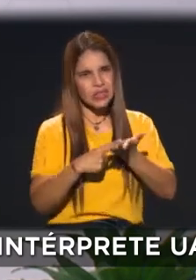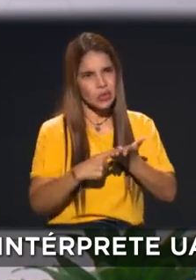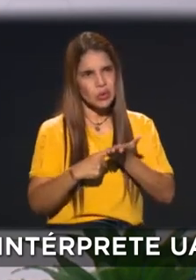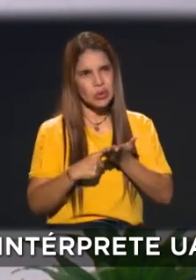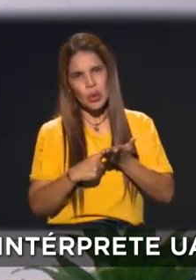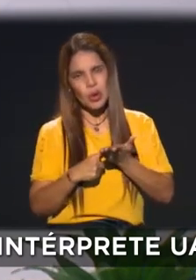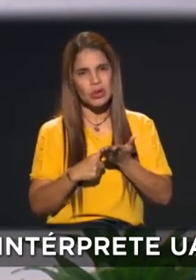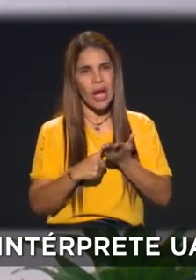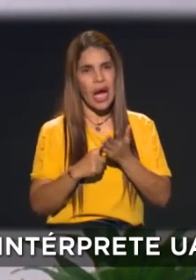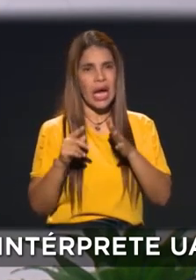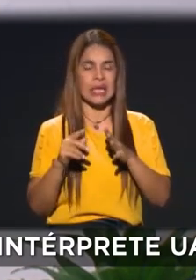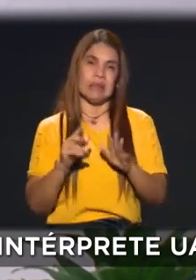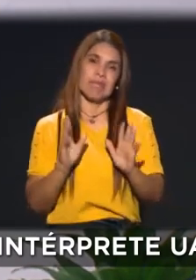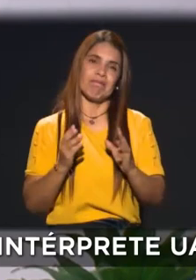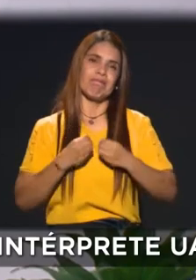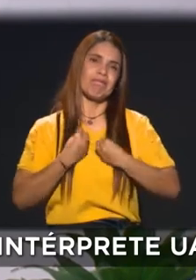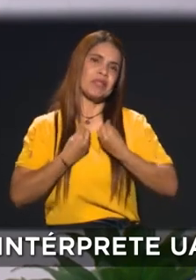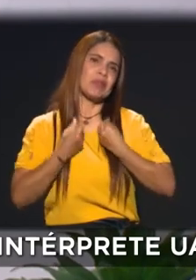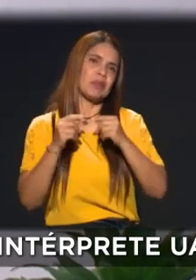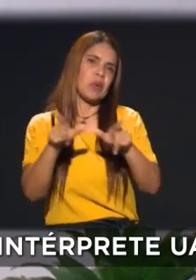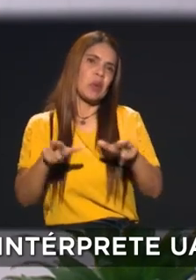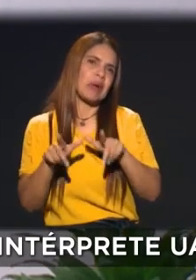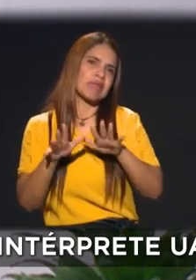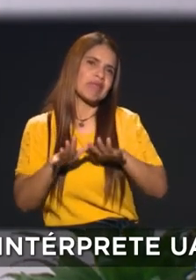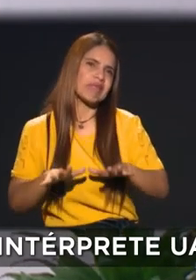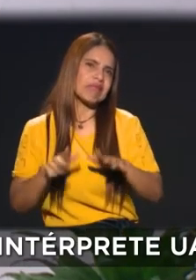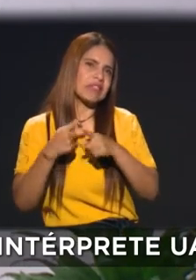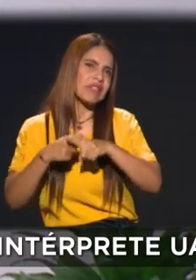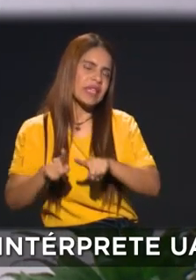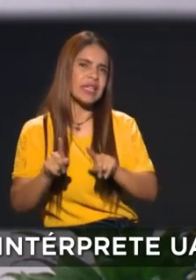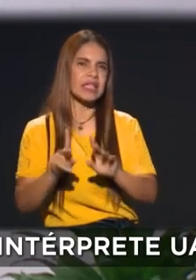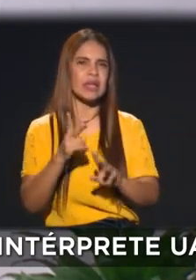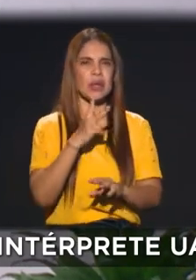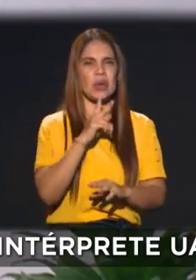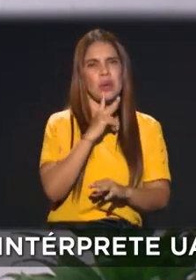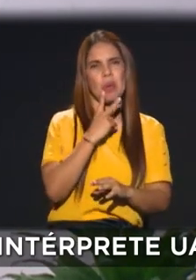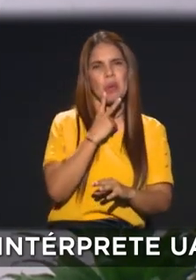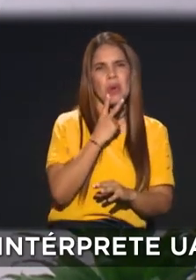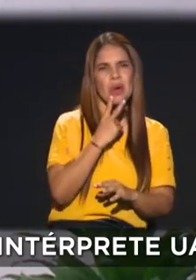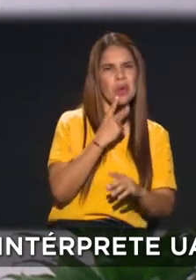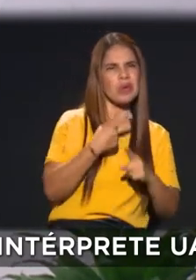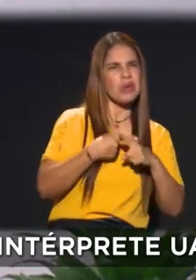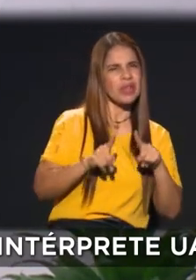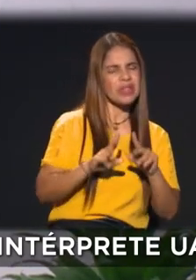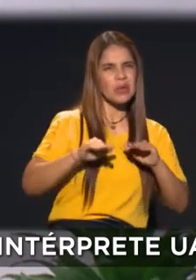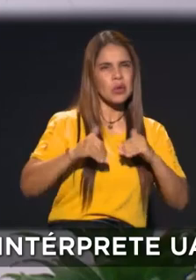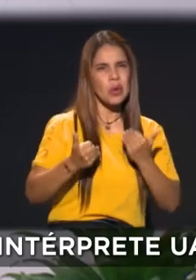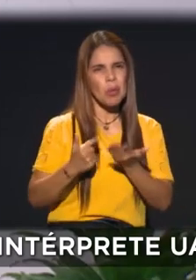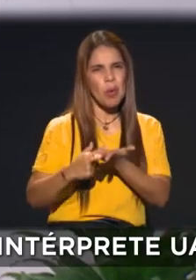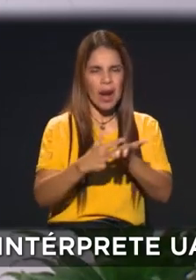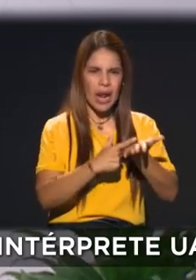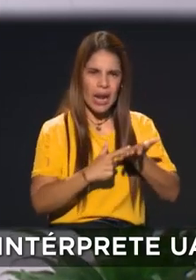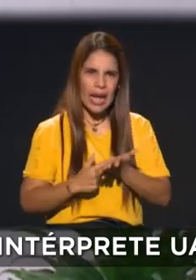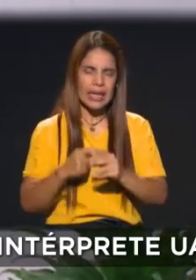o no somos de la misma región, o tenemos en el vocabulario palabras que la otra persona, digamos, no comprende. Entonces, ¿cómo lograr que en el